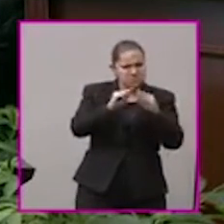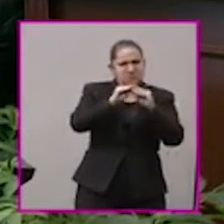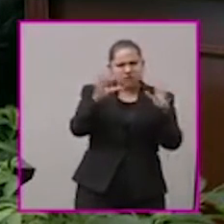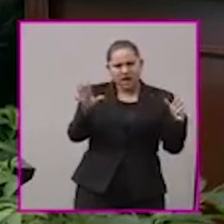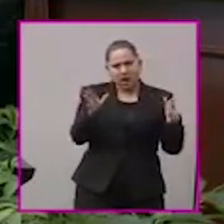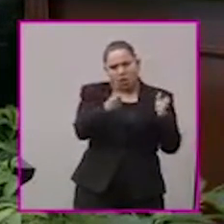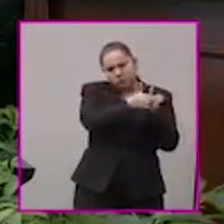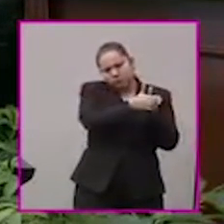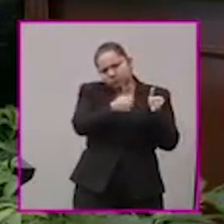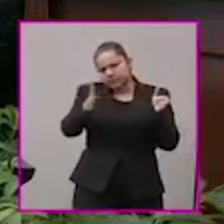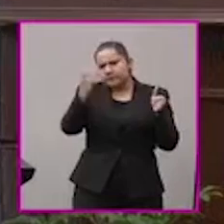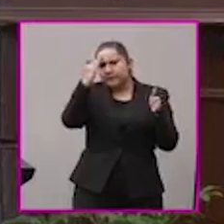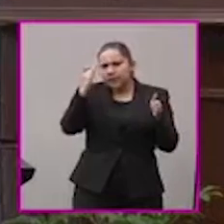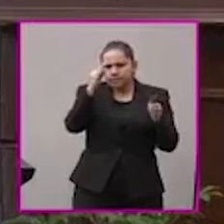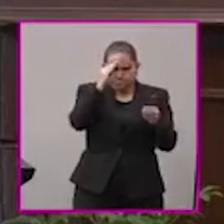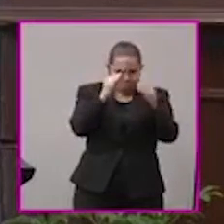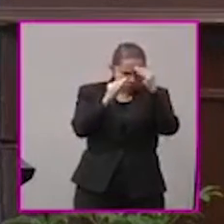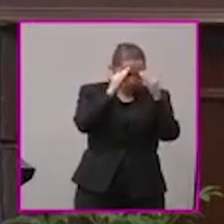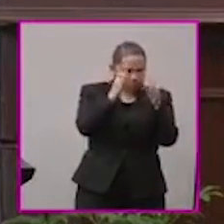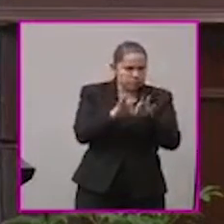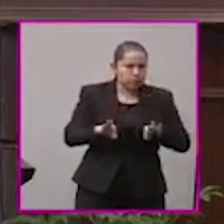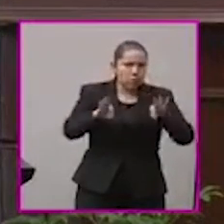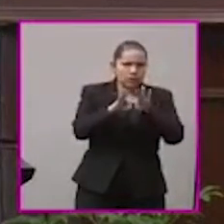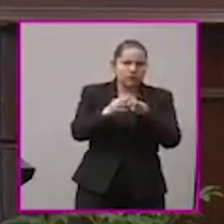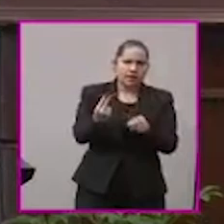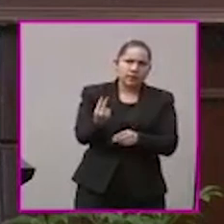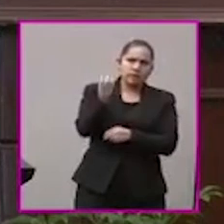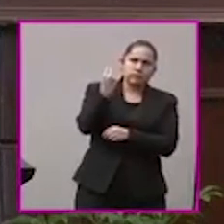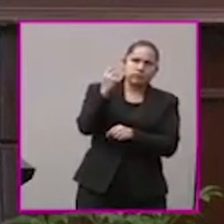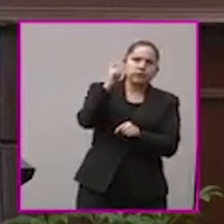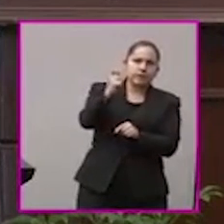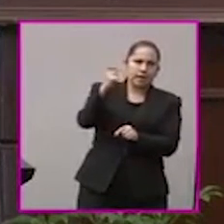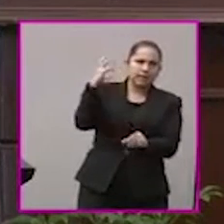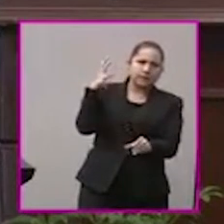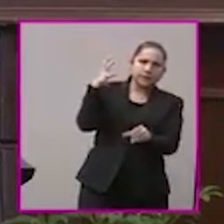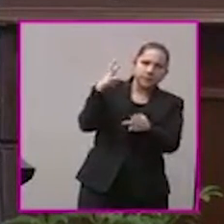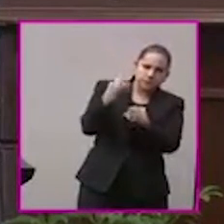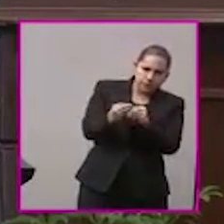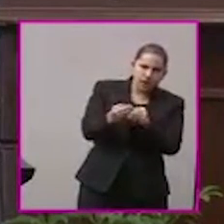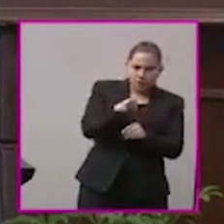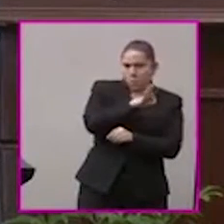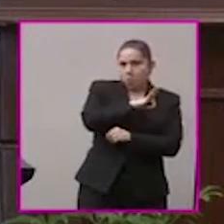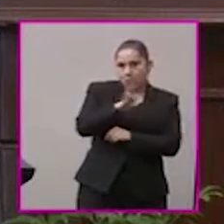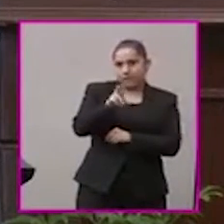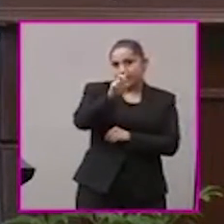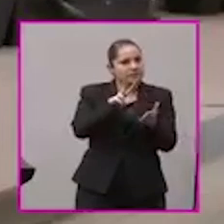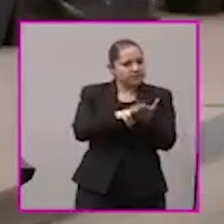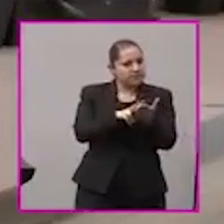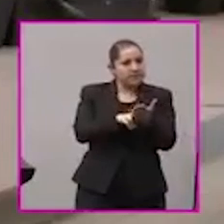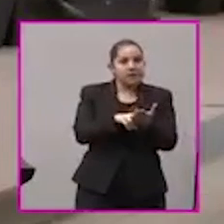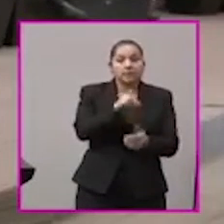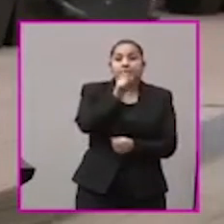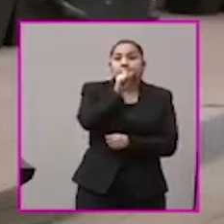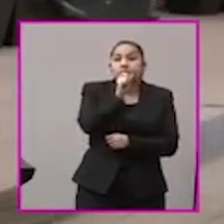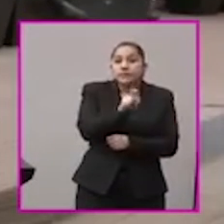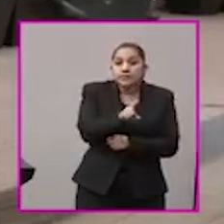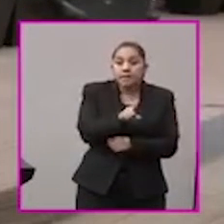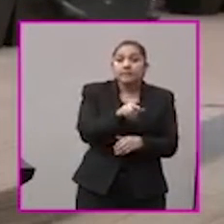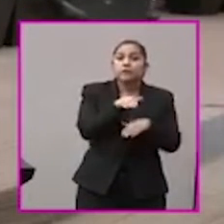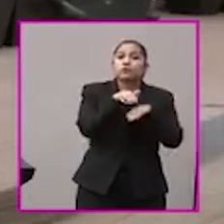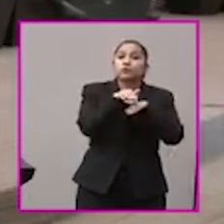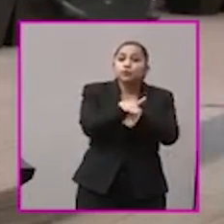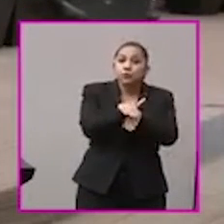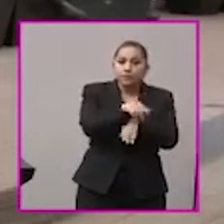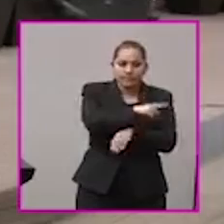indicó que cuidar la precisión de los conteos rápidos es contribuir a la credibilidad de las elecciones y a su vez a la paz pública